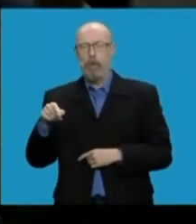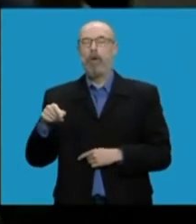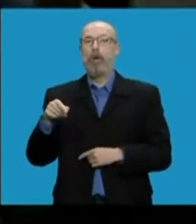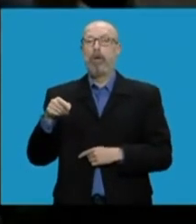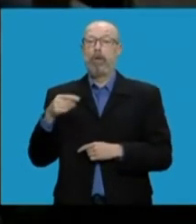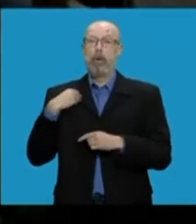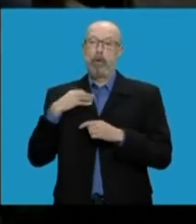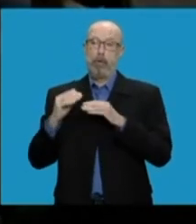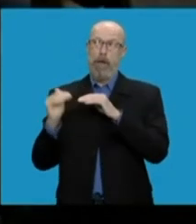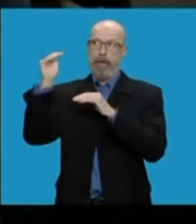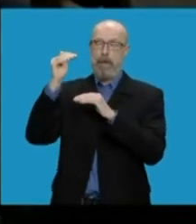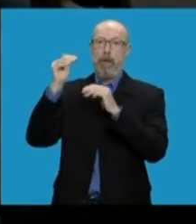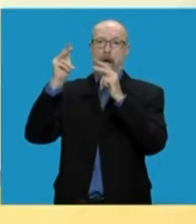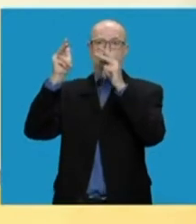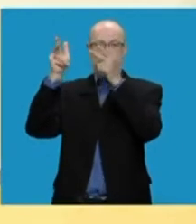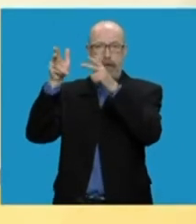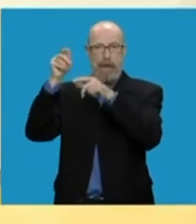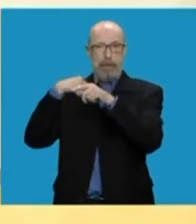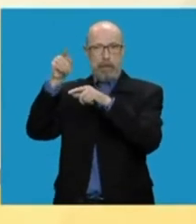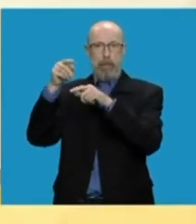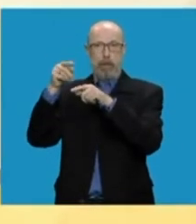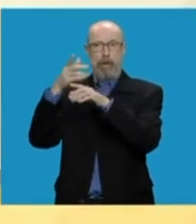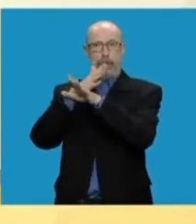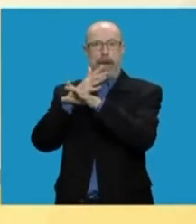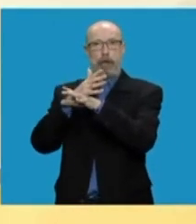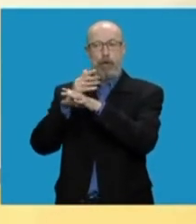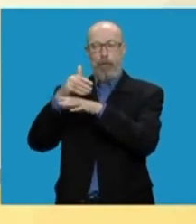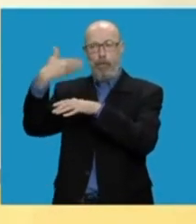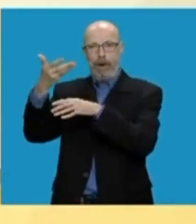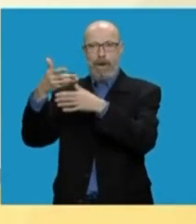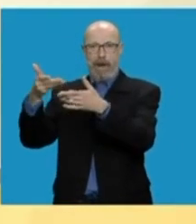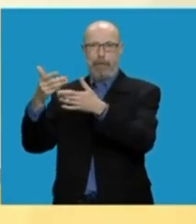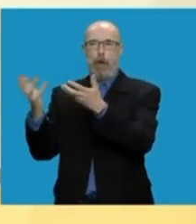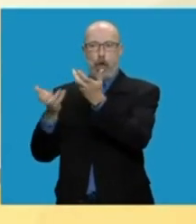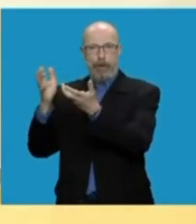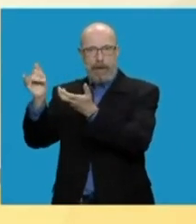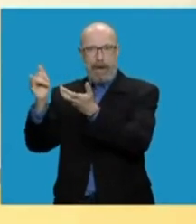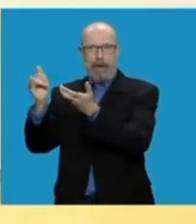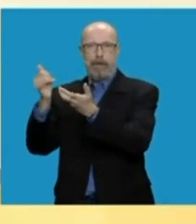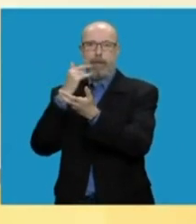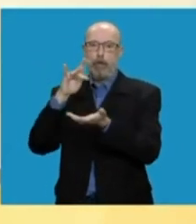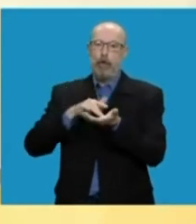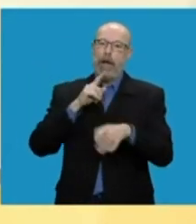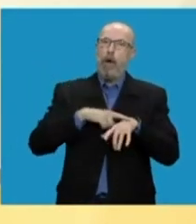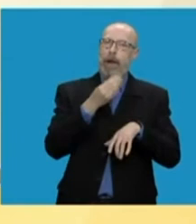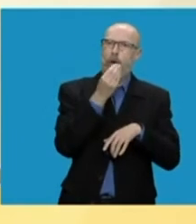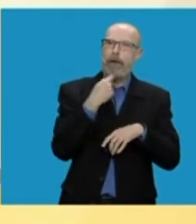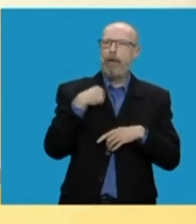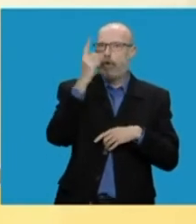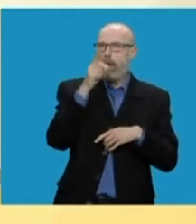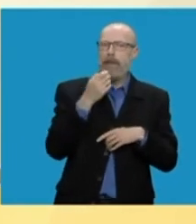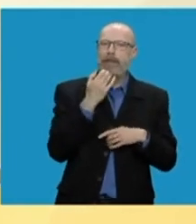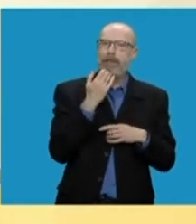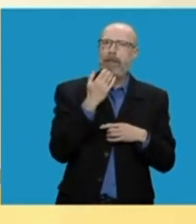que tenía además la cocina en el patio de casa, y a la hora de comer no sabías qué hacer, si comer lo que cocinaba tu madre o